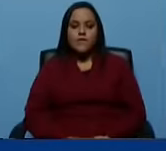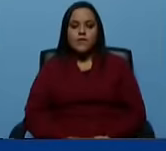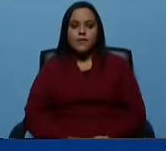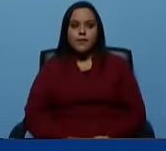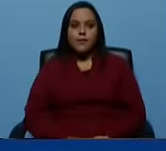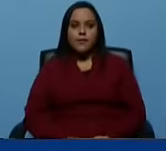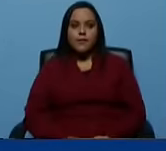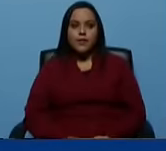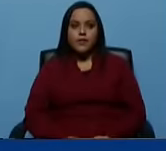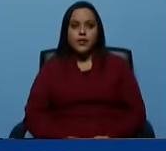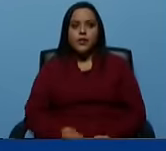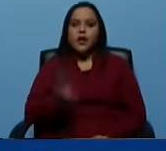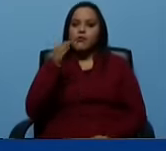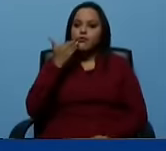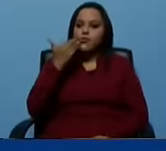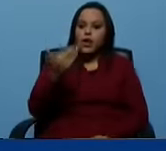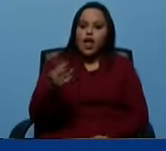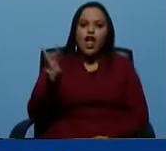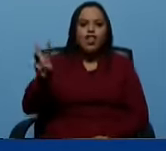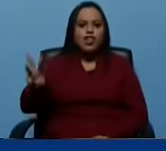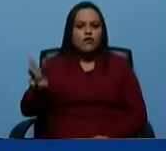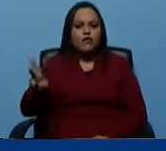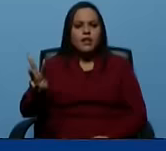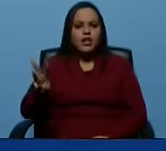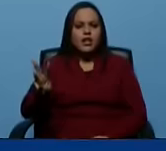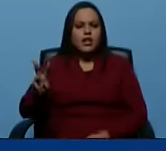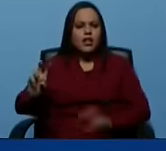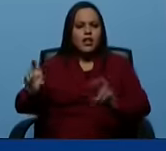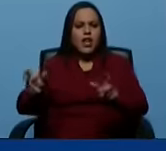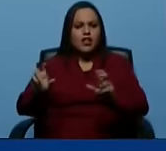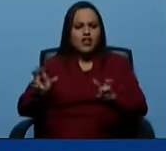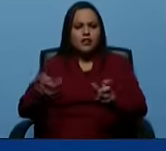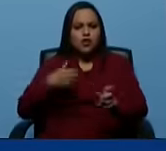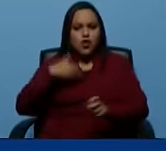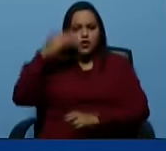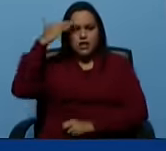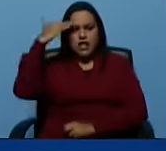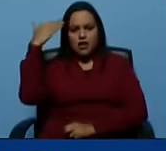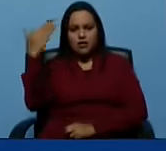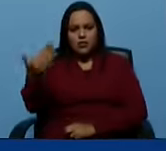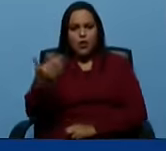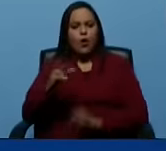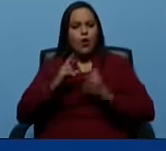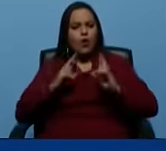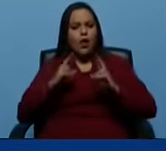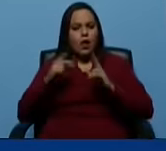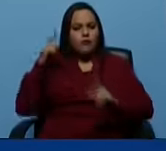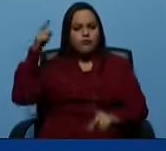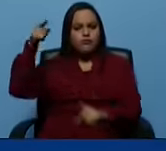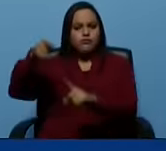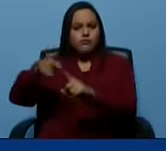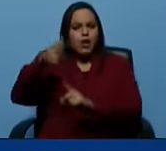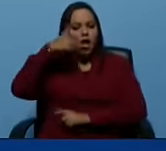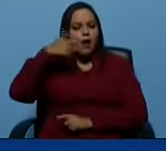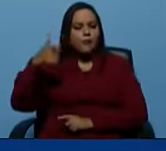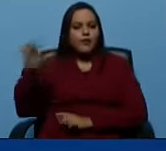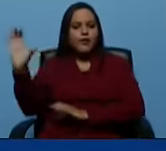Bueno, muchas gracias. A través de la W mando un saludo que ojalá llegue al pueblo de Colombia,